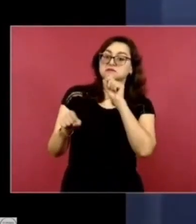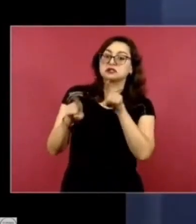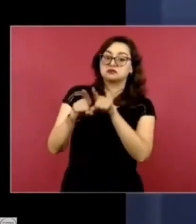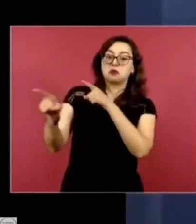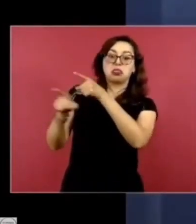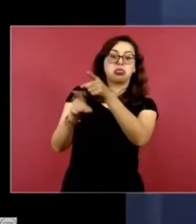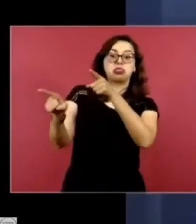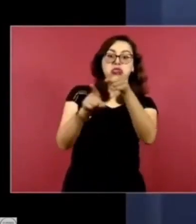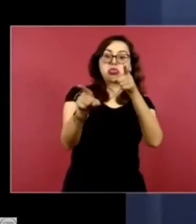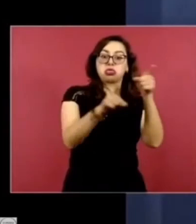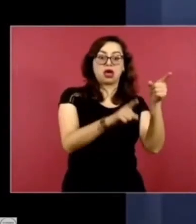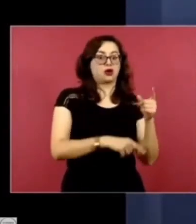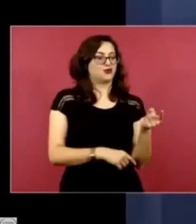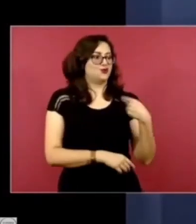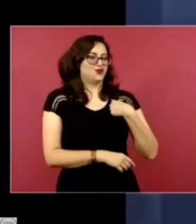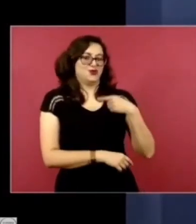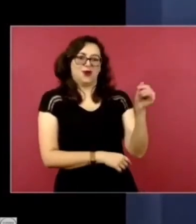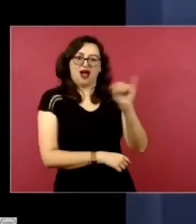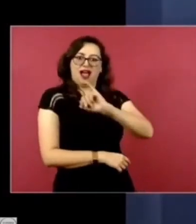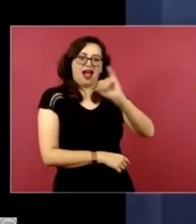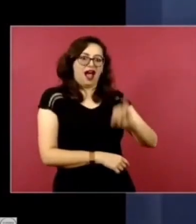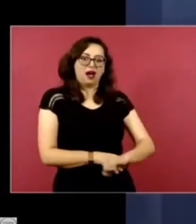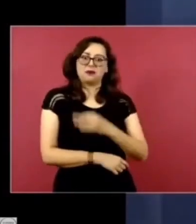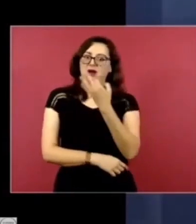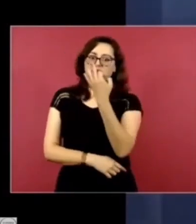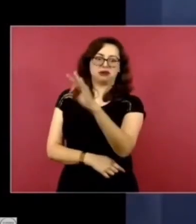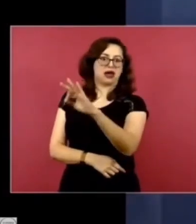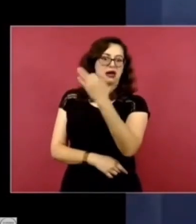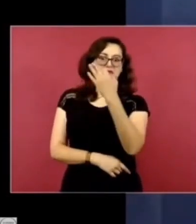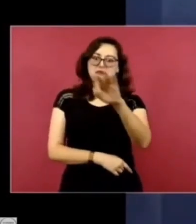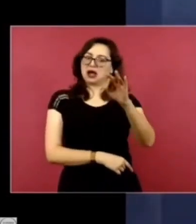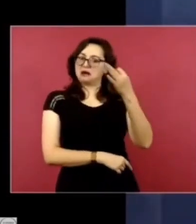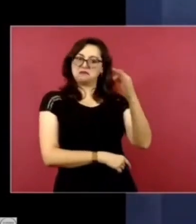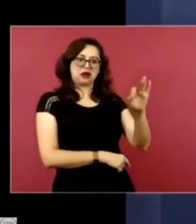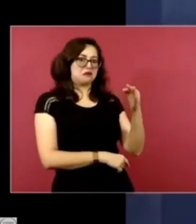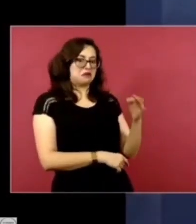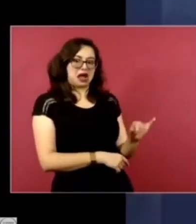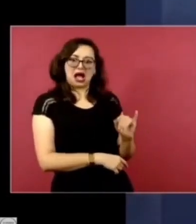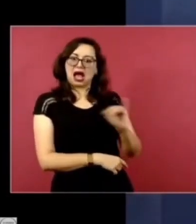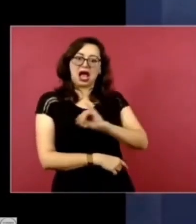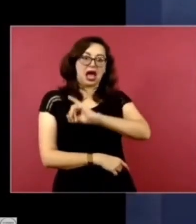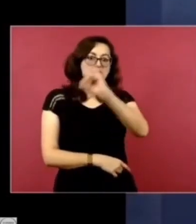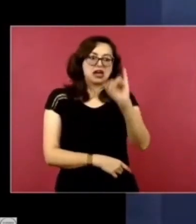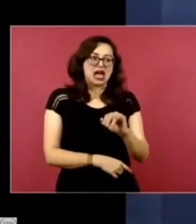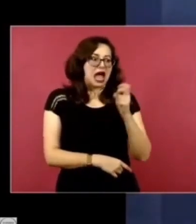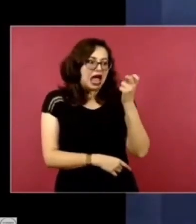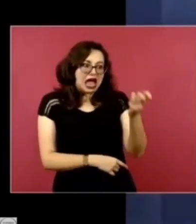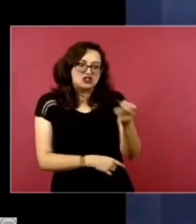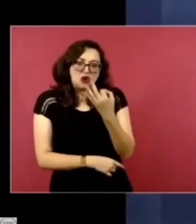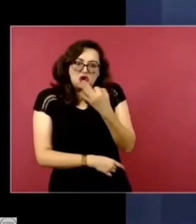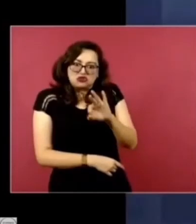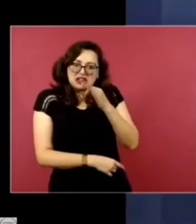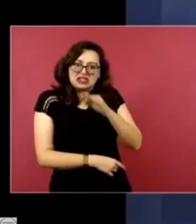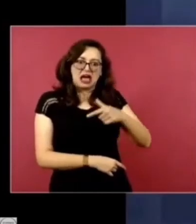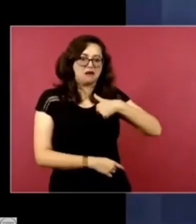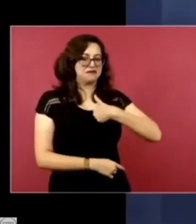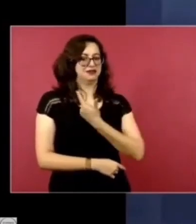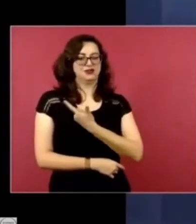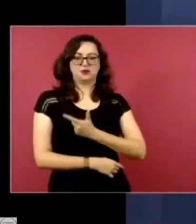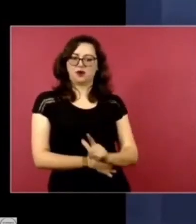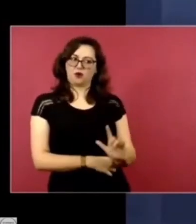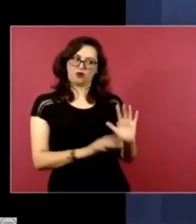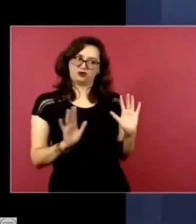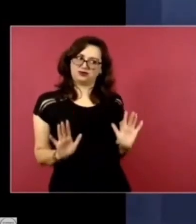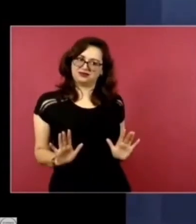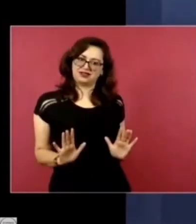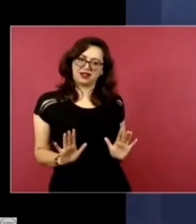jamás. Jamás le he dicho Ahumada a Truán, jamás le he dicho pillo. ¿Pon? No. No me gusta usar ese lenguaje. O sea, lo que te quiero decir es lo siguiente.